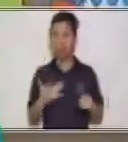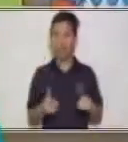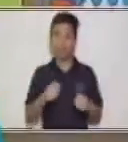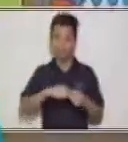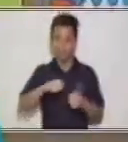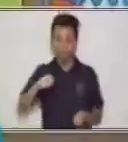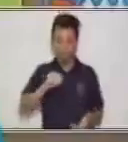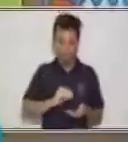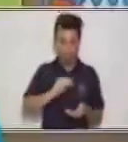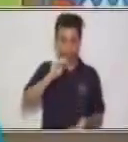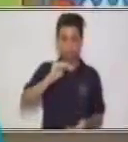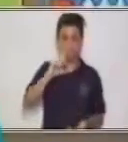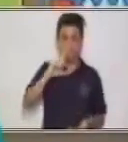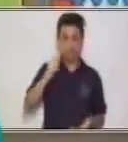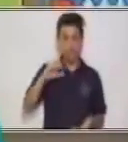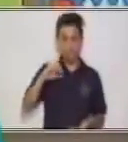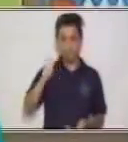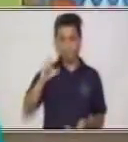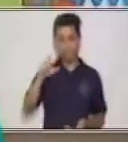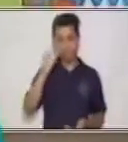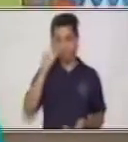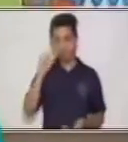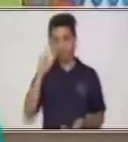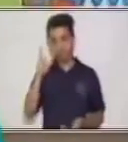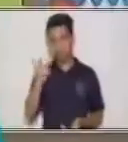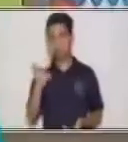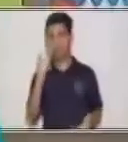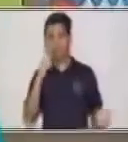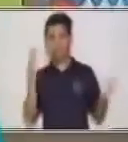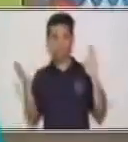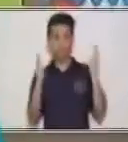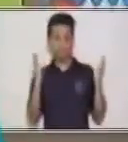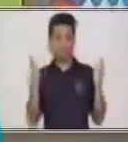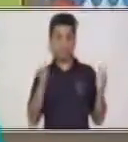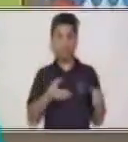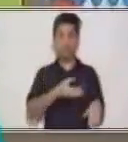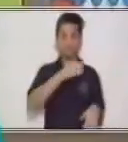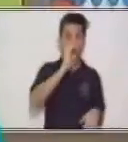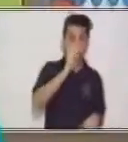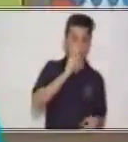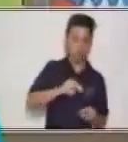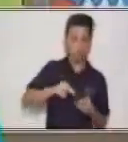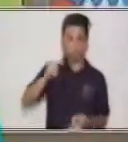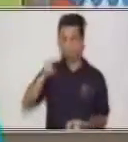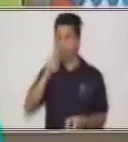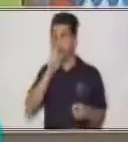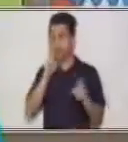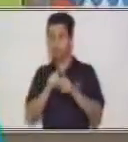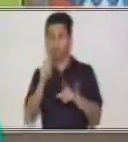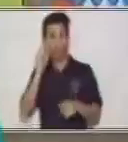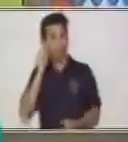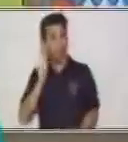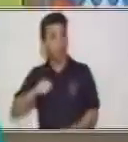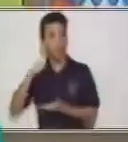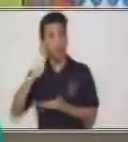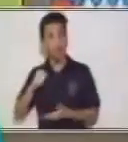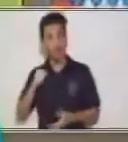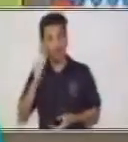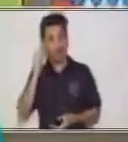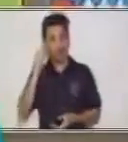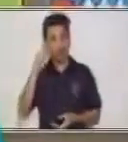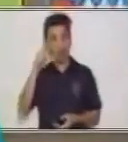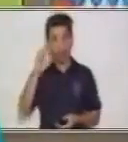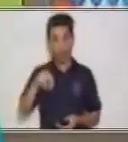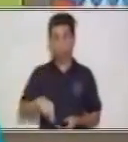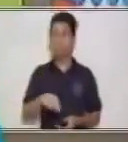de capacidad, equivalencia entre vaso, botella y galón. Vamos con la siguiente